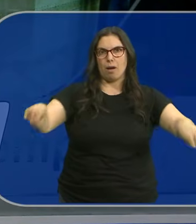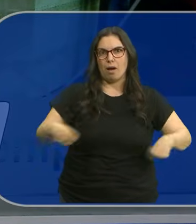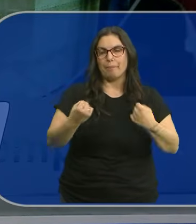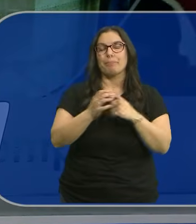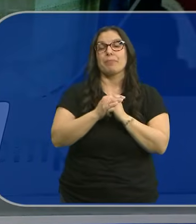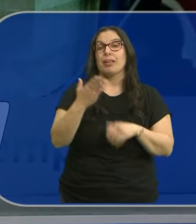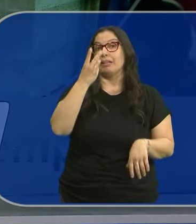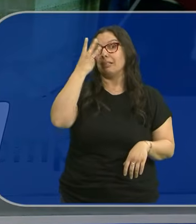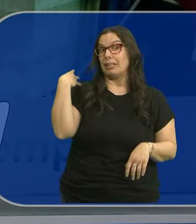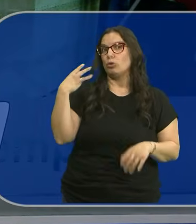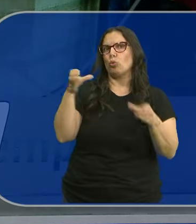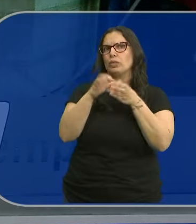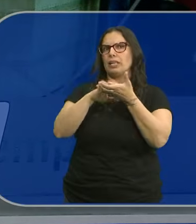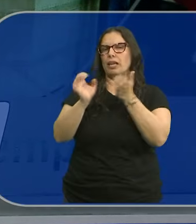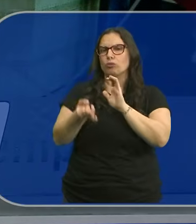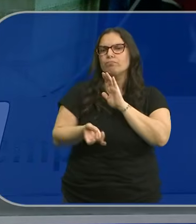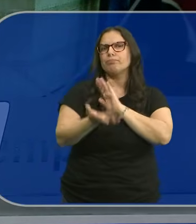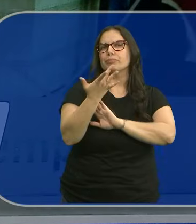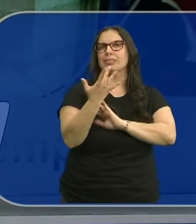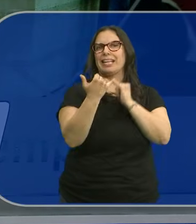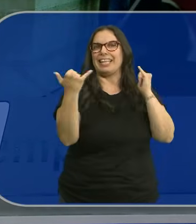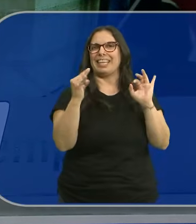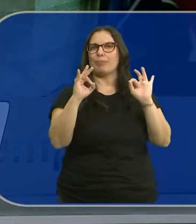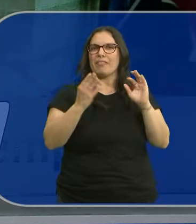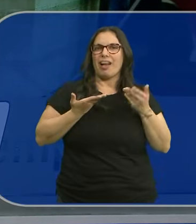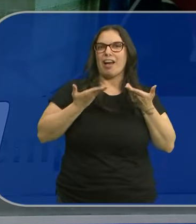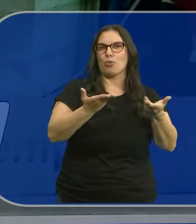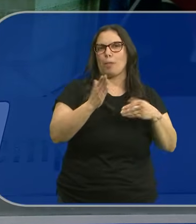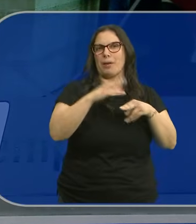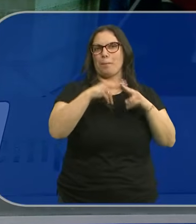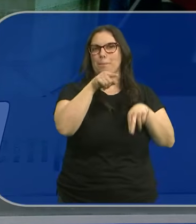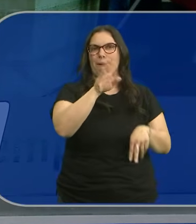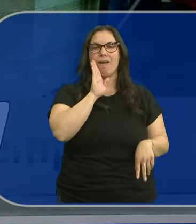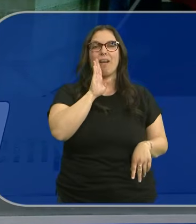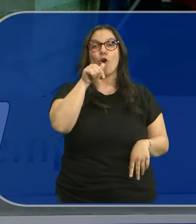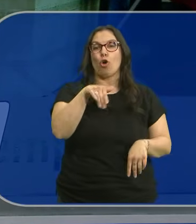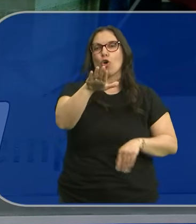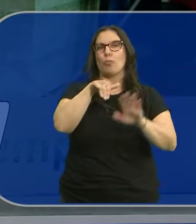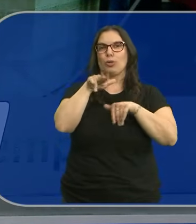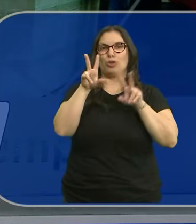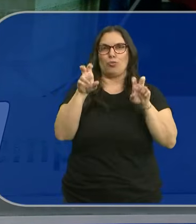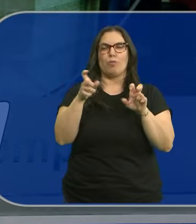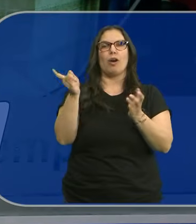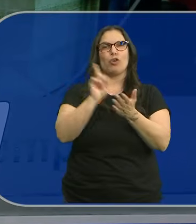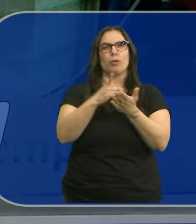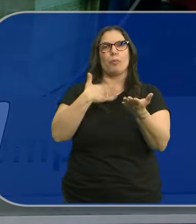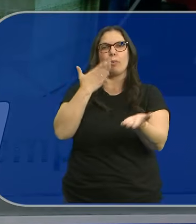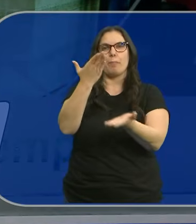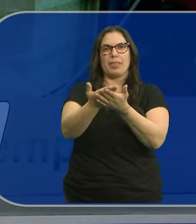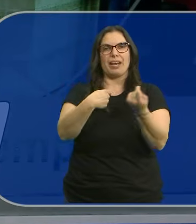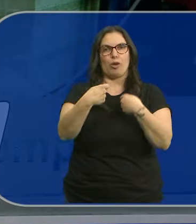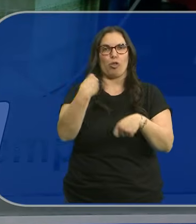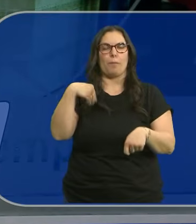la Junta creaba una línea específica de ayudas a estos establecimientos. Hoy se ha presentado la nueva convocatoria a la que pueden acudir